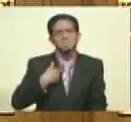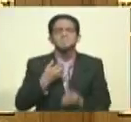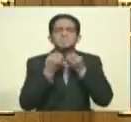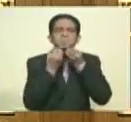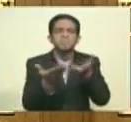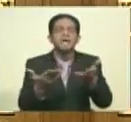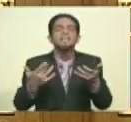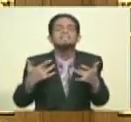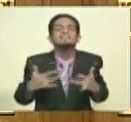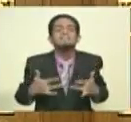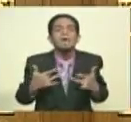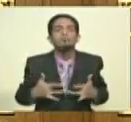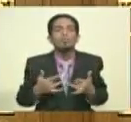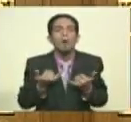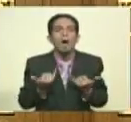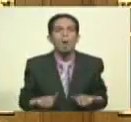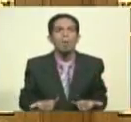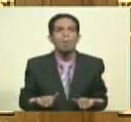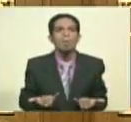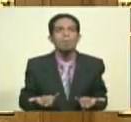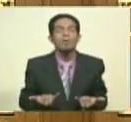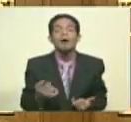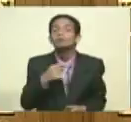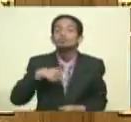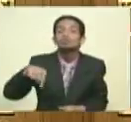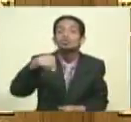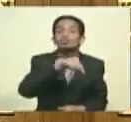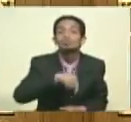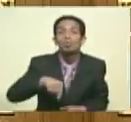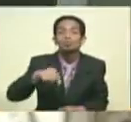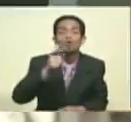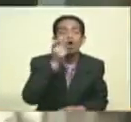siento en este preciso instante que nosotros, todos y todas,